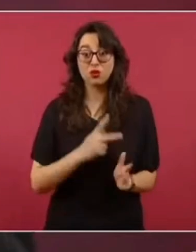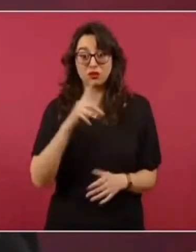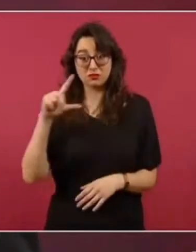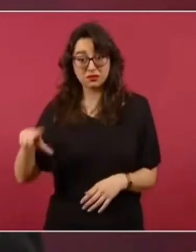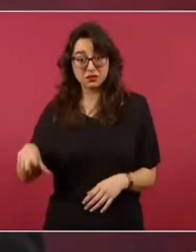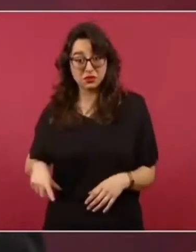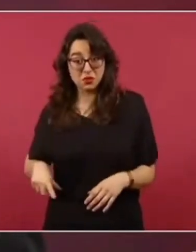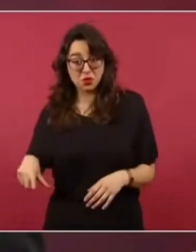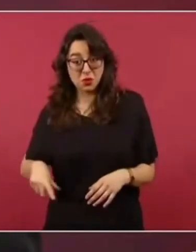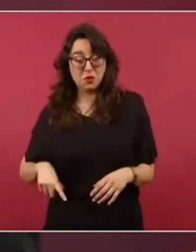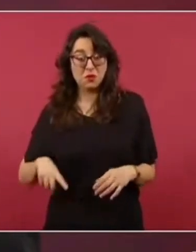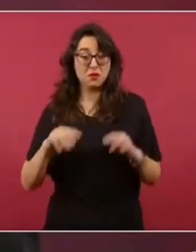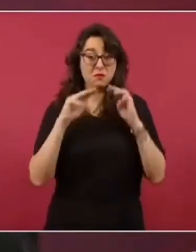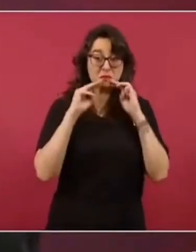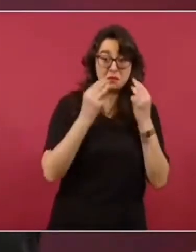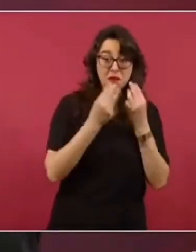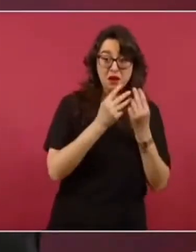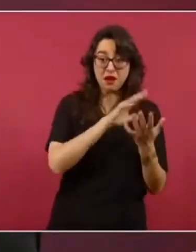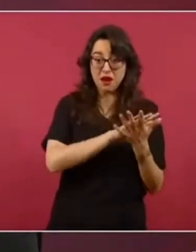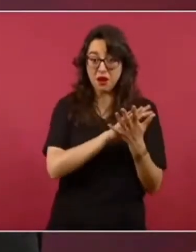entre autoridades y delincuencia,